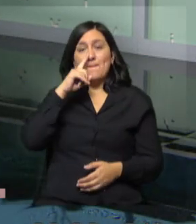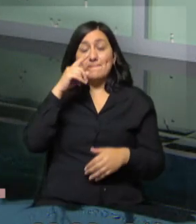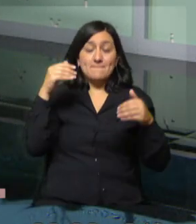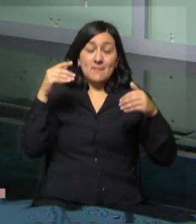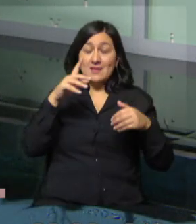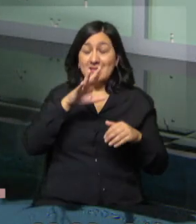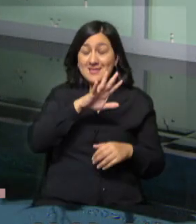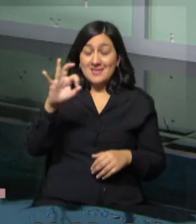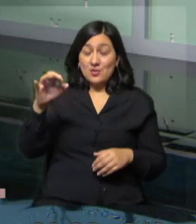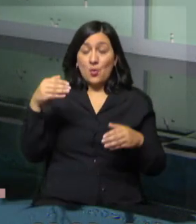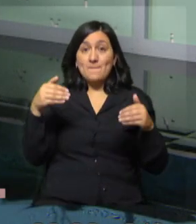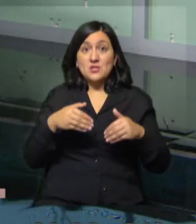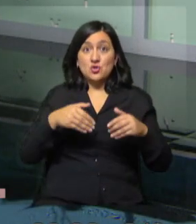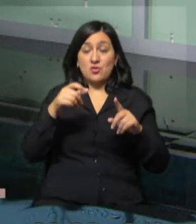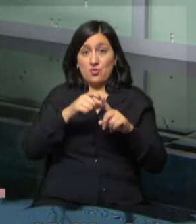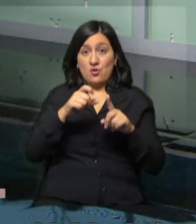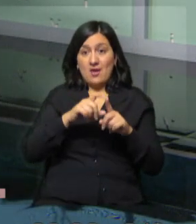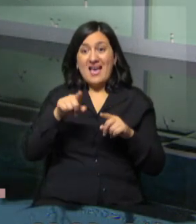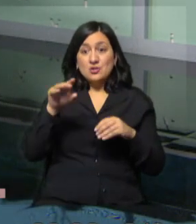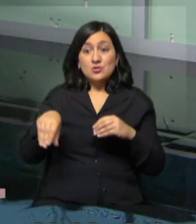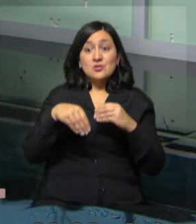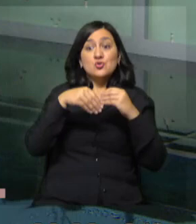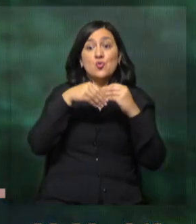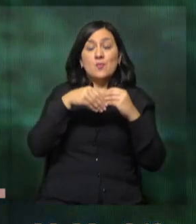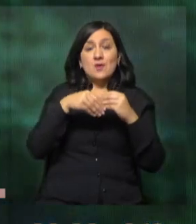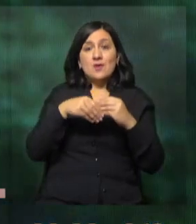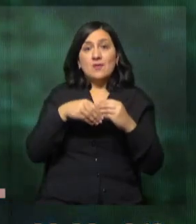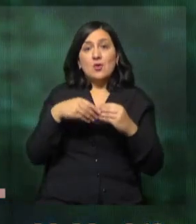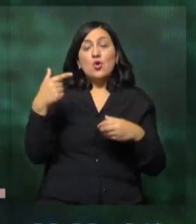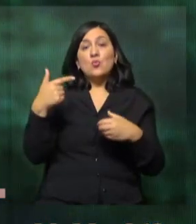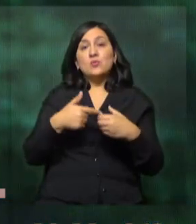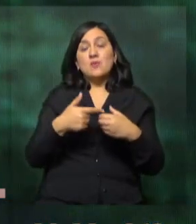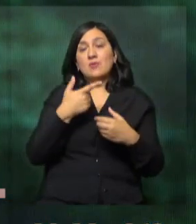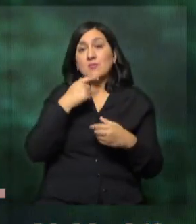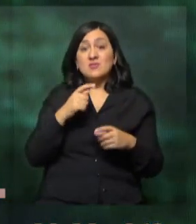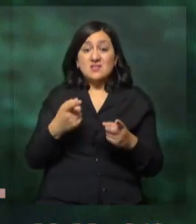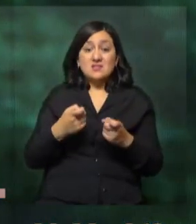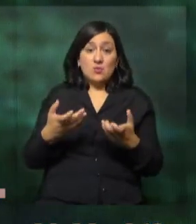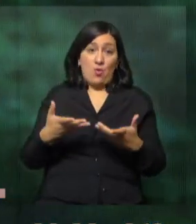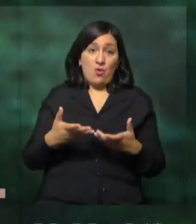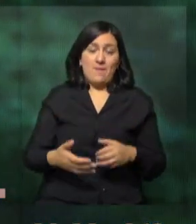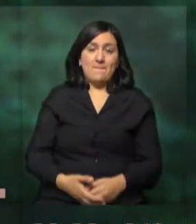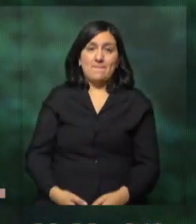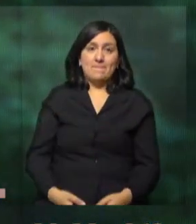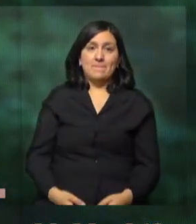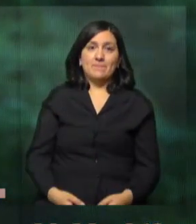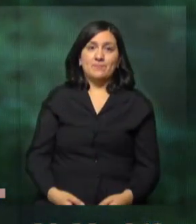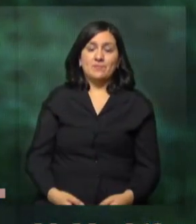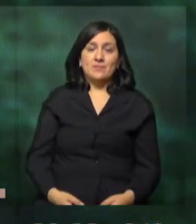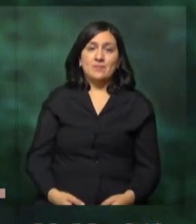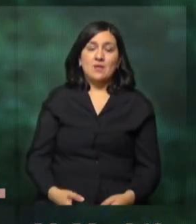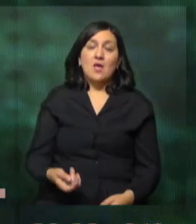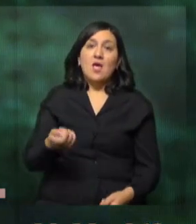que se compra por energía, por combustible en el caso que se necesite como ahora. O sea que el